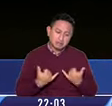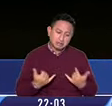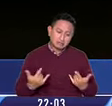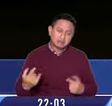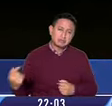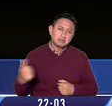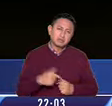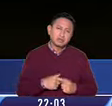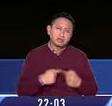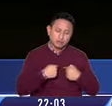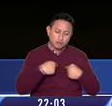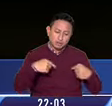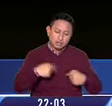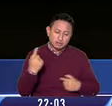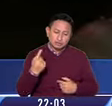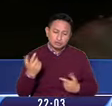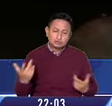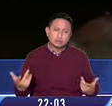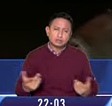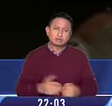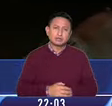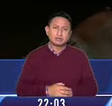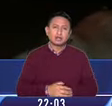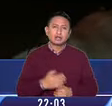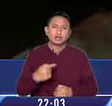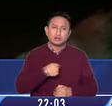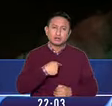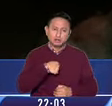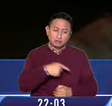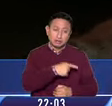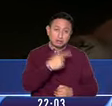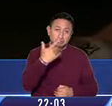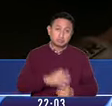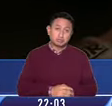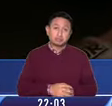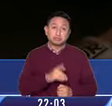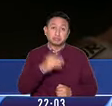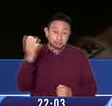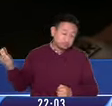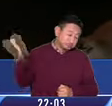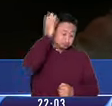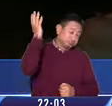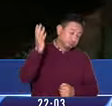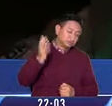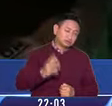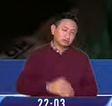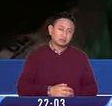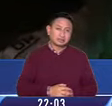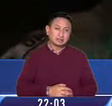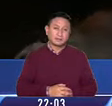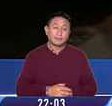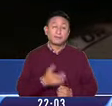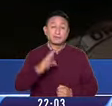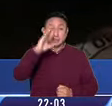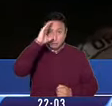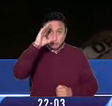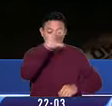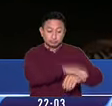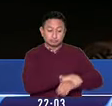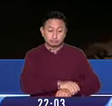me tiene a mí quisoso. Yo le cogí vino y le partí la cabeza una brillaza. De ahí me cogieron los pacos, tuve